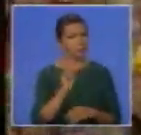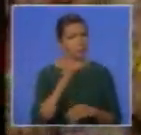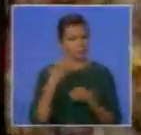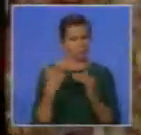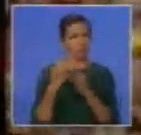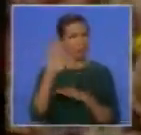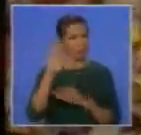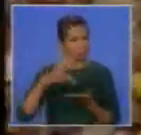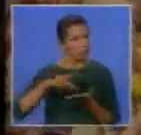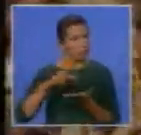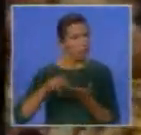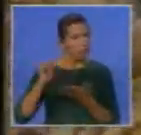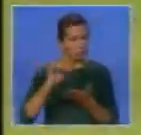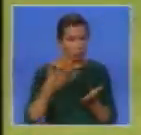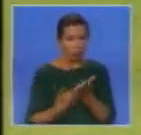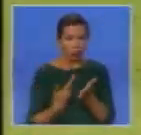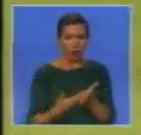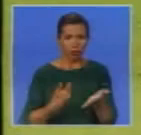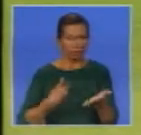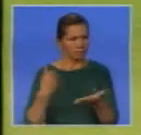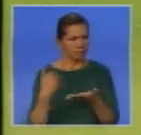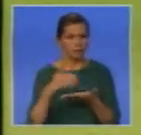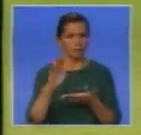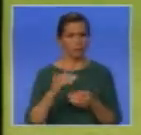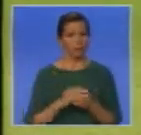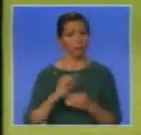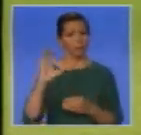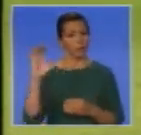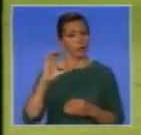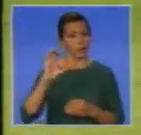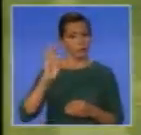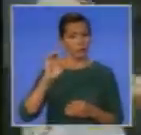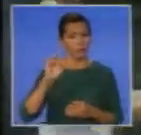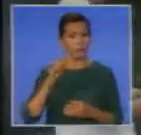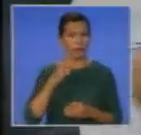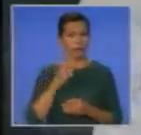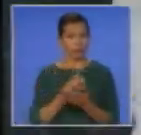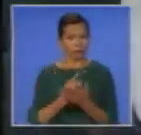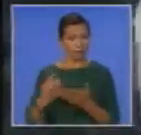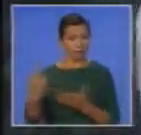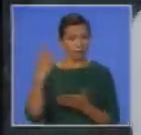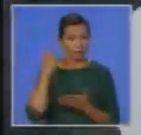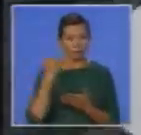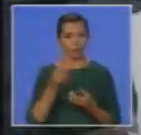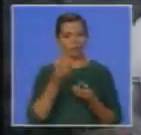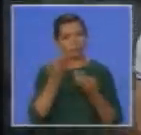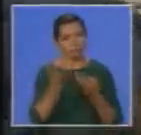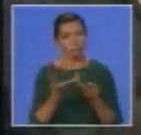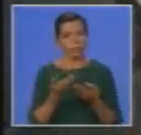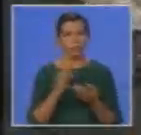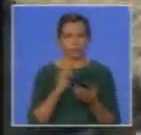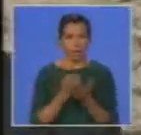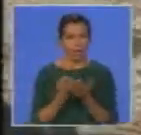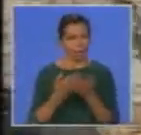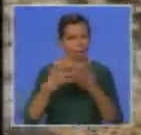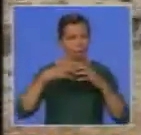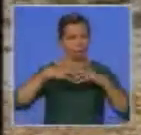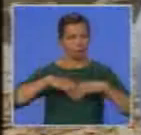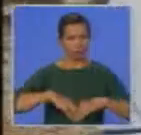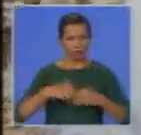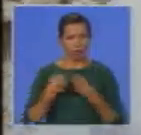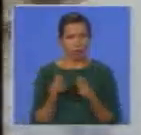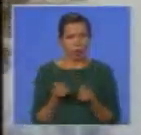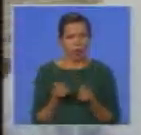más y que tenía documentos. El colombiano Fabián Vargas desnudaba la semana pasada la crisis al asegurar que no había ni para